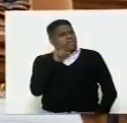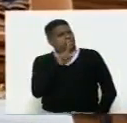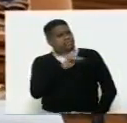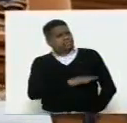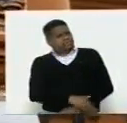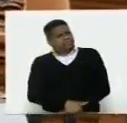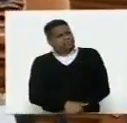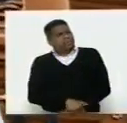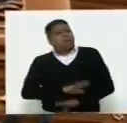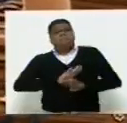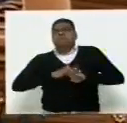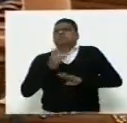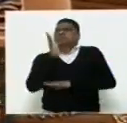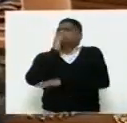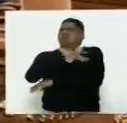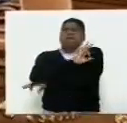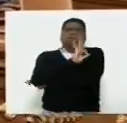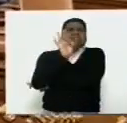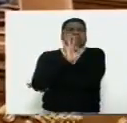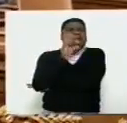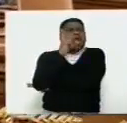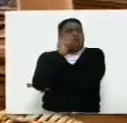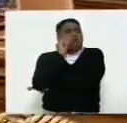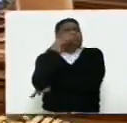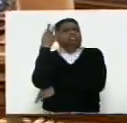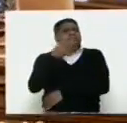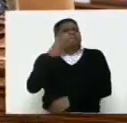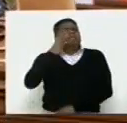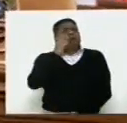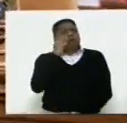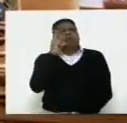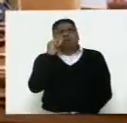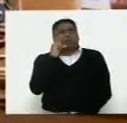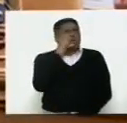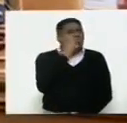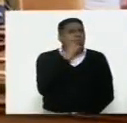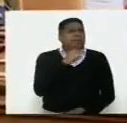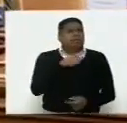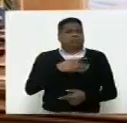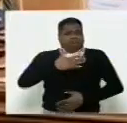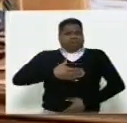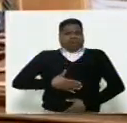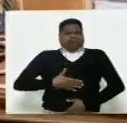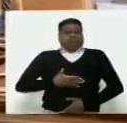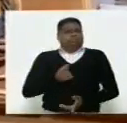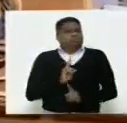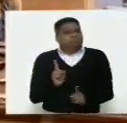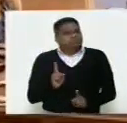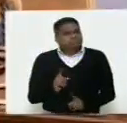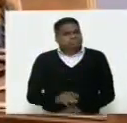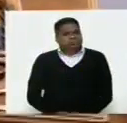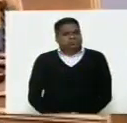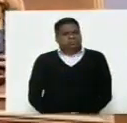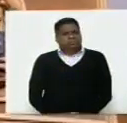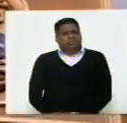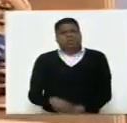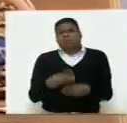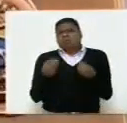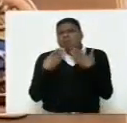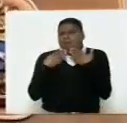que estaban combatiendo ellos y él. Bueno, como